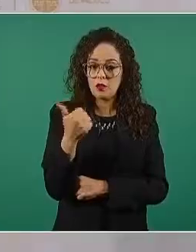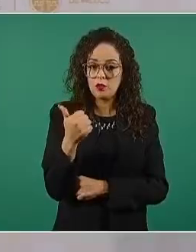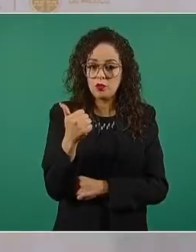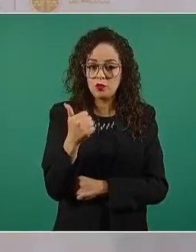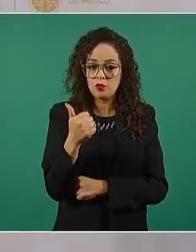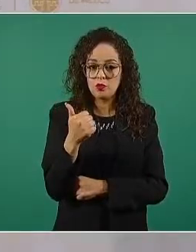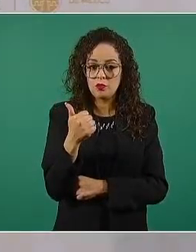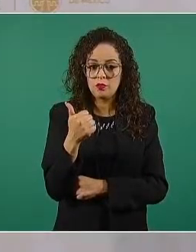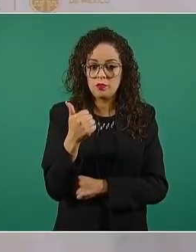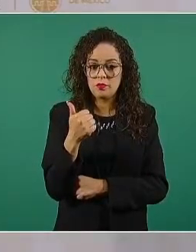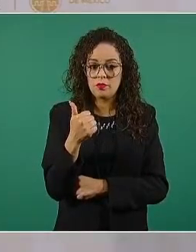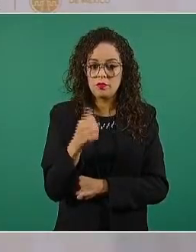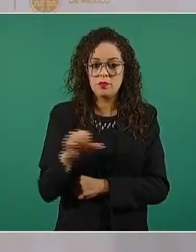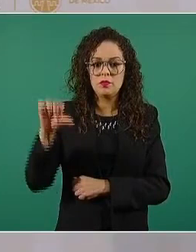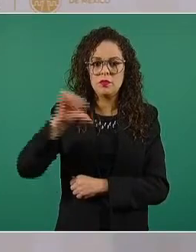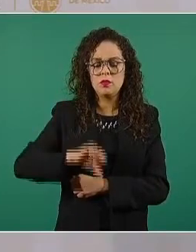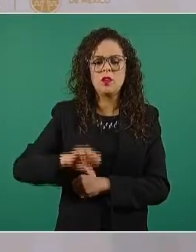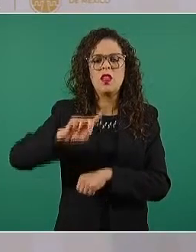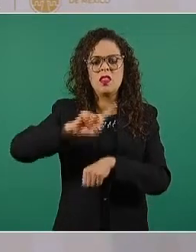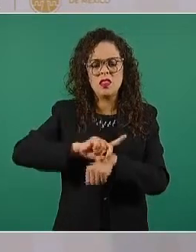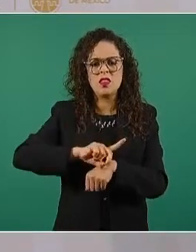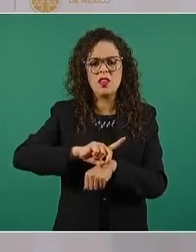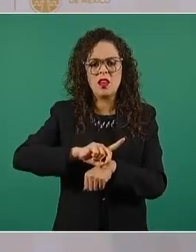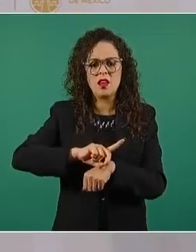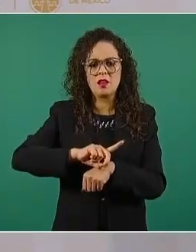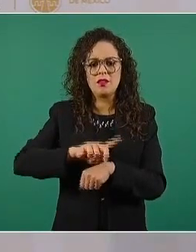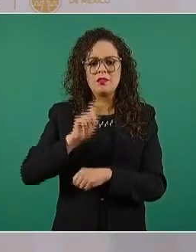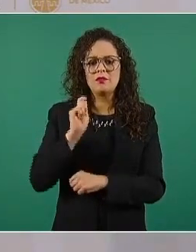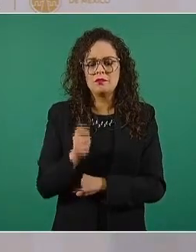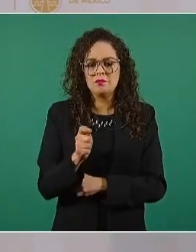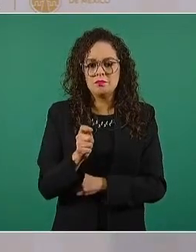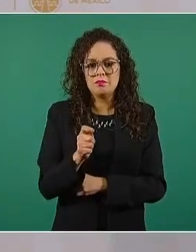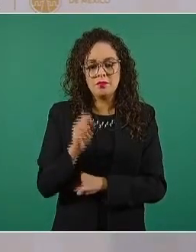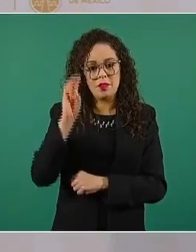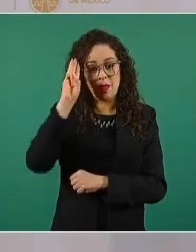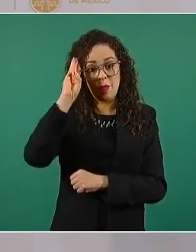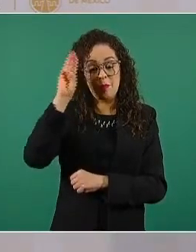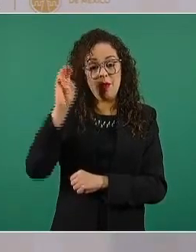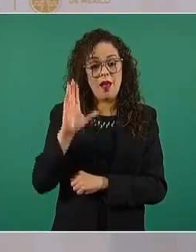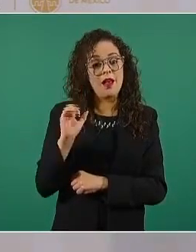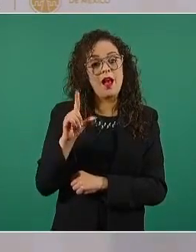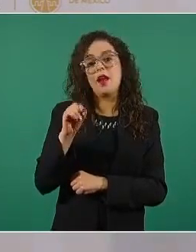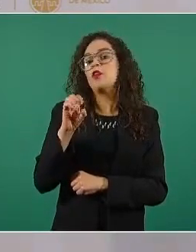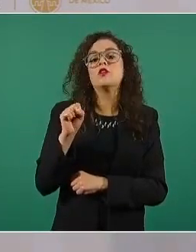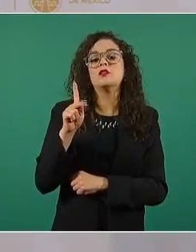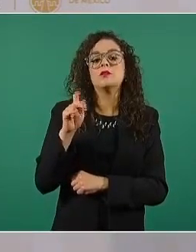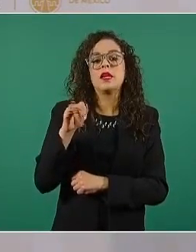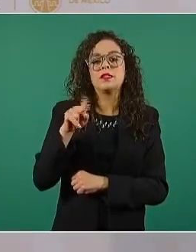fecha funeral, como diría el maestro Carlos Pellicer,